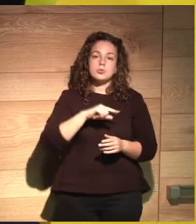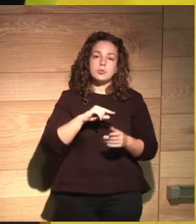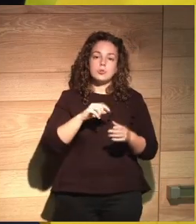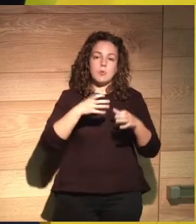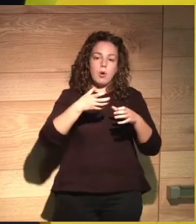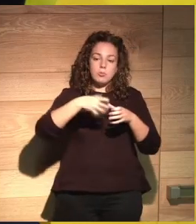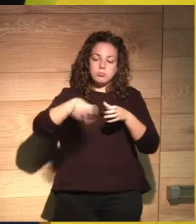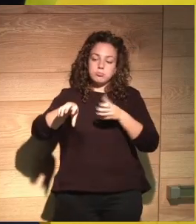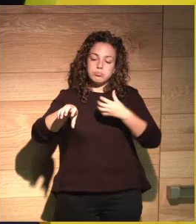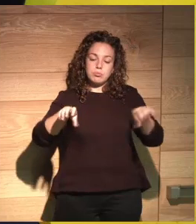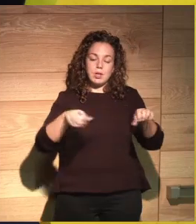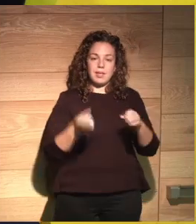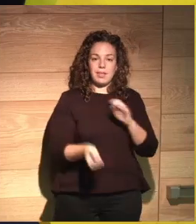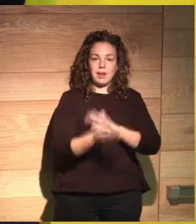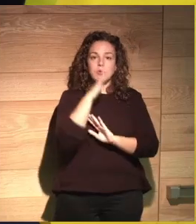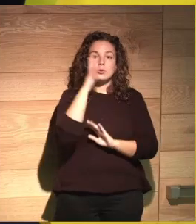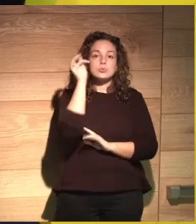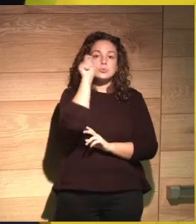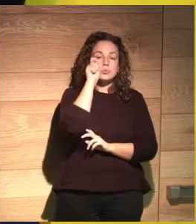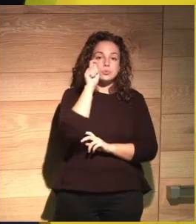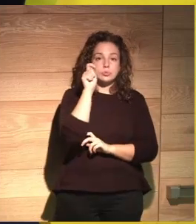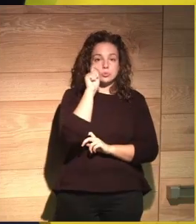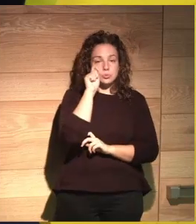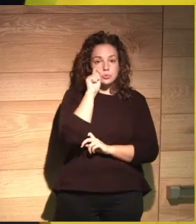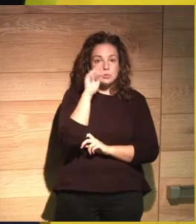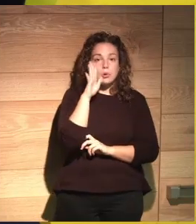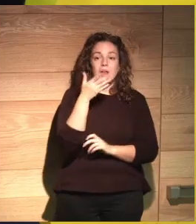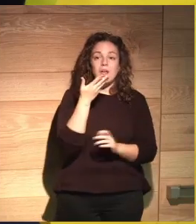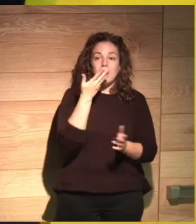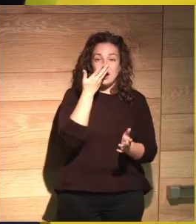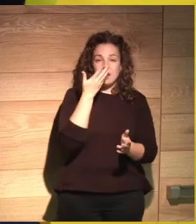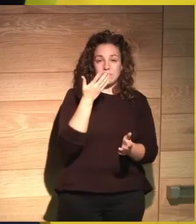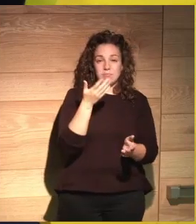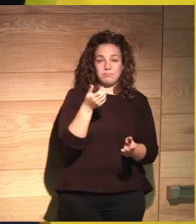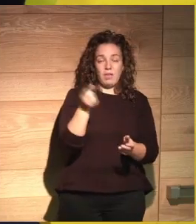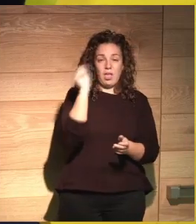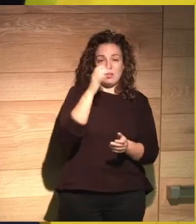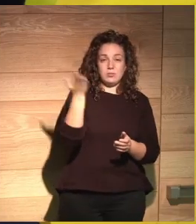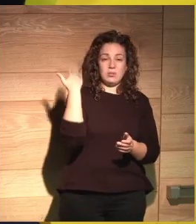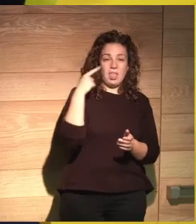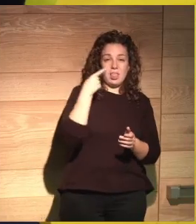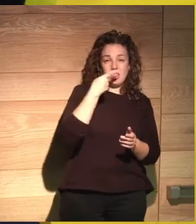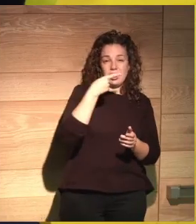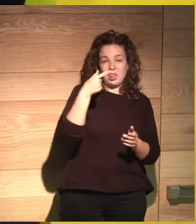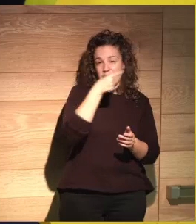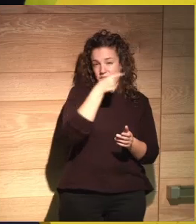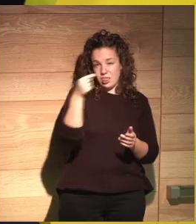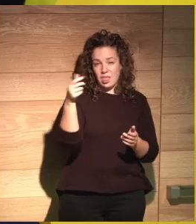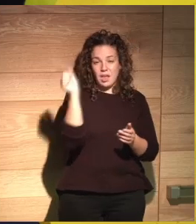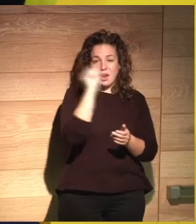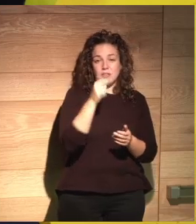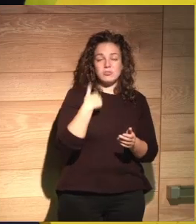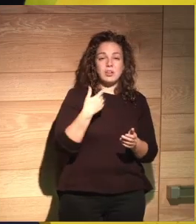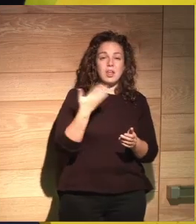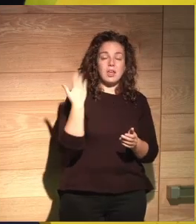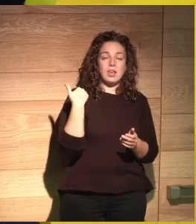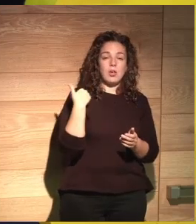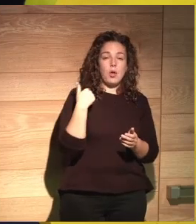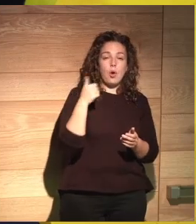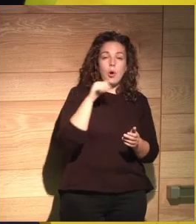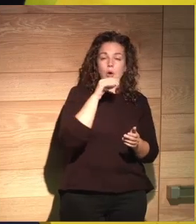y turismo porque hace 100 años habían como sólo algunos diez de millones de turistas hoy hay